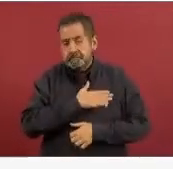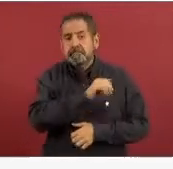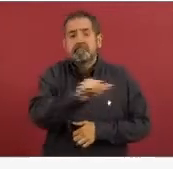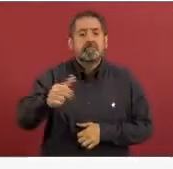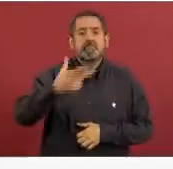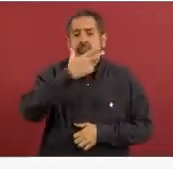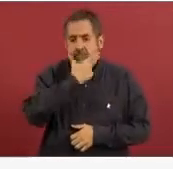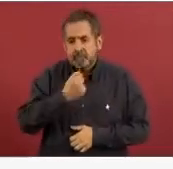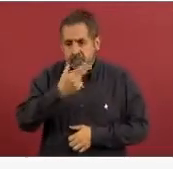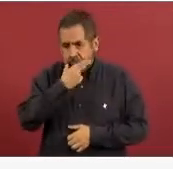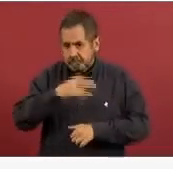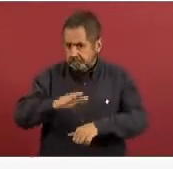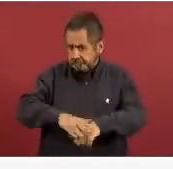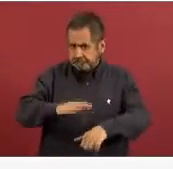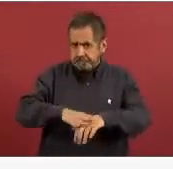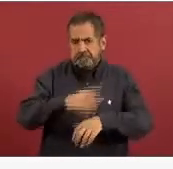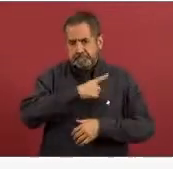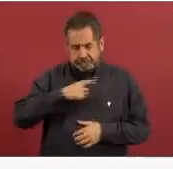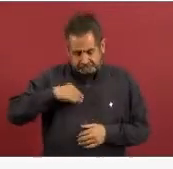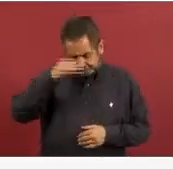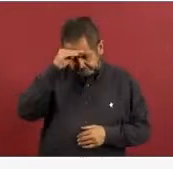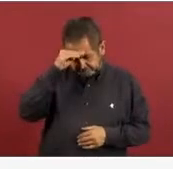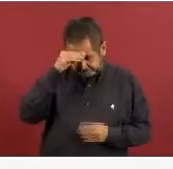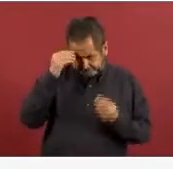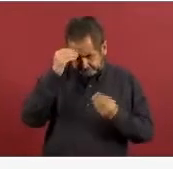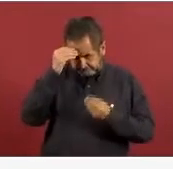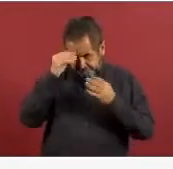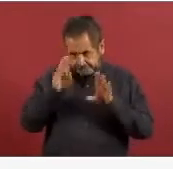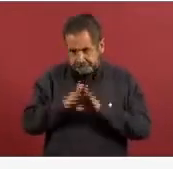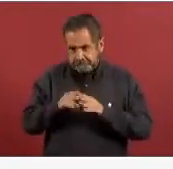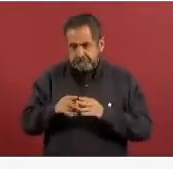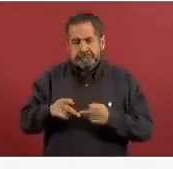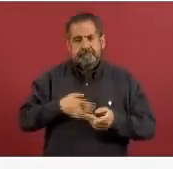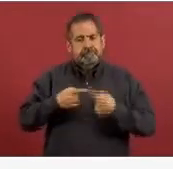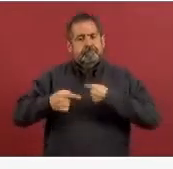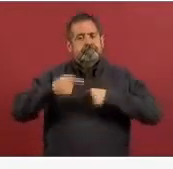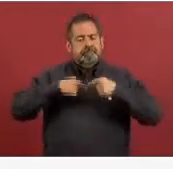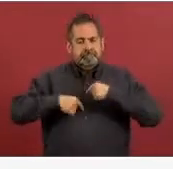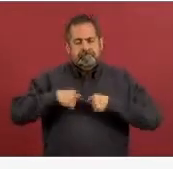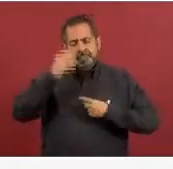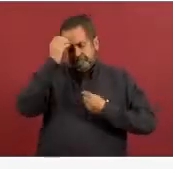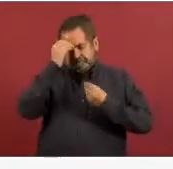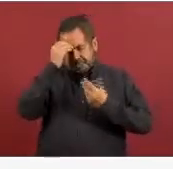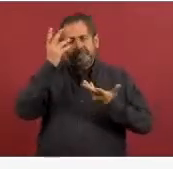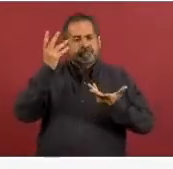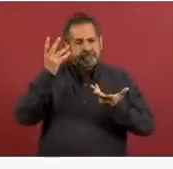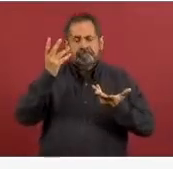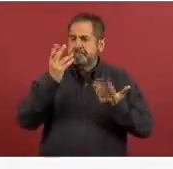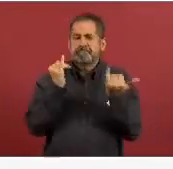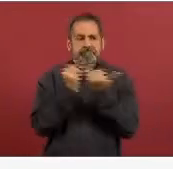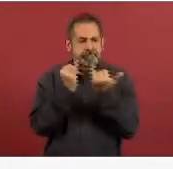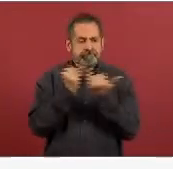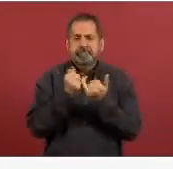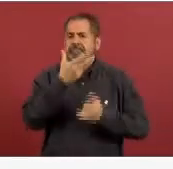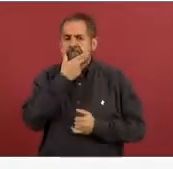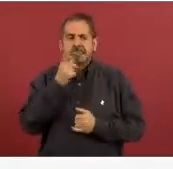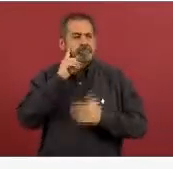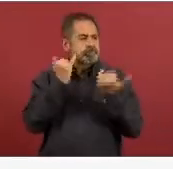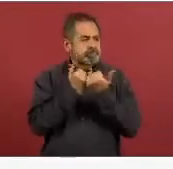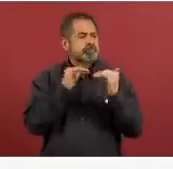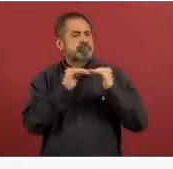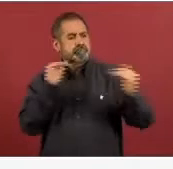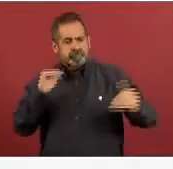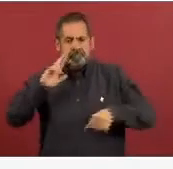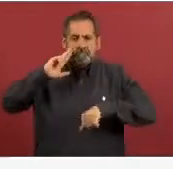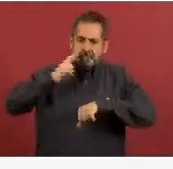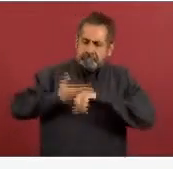hombres que tienen que pensarse, que tienen que tomar este tiempo para reflexionar su papel dentro de las familias y